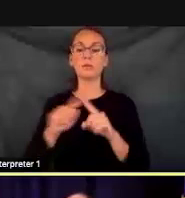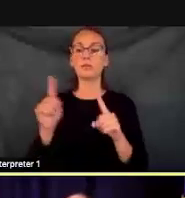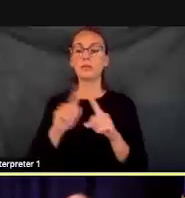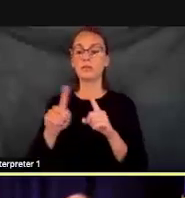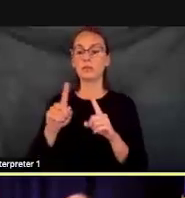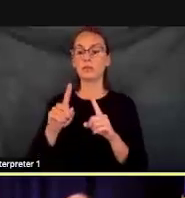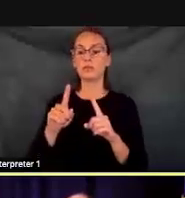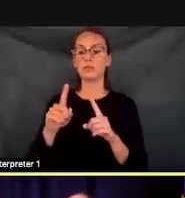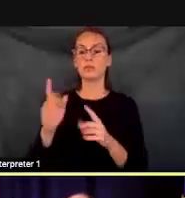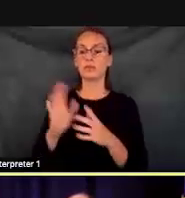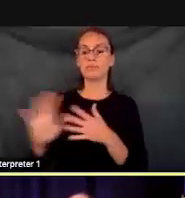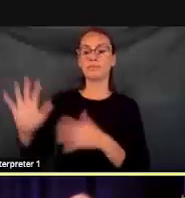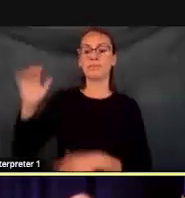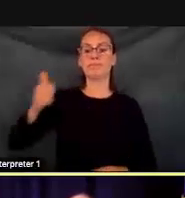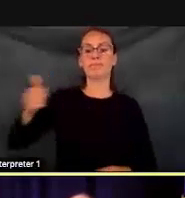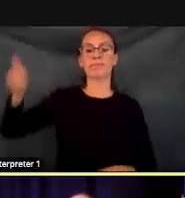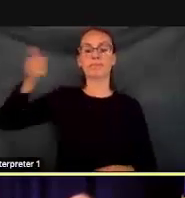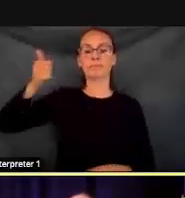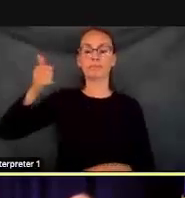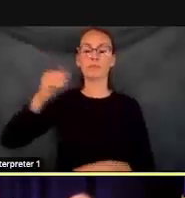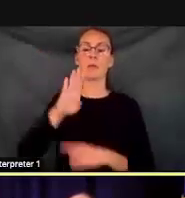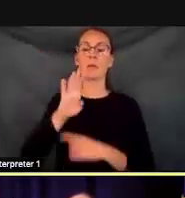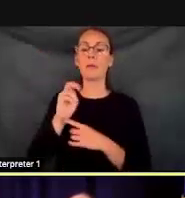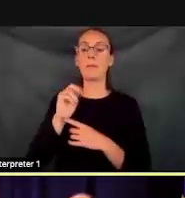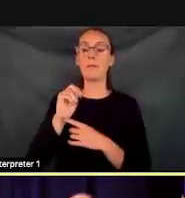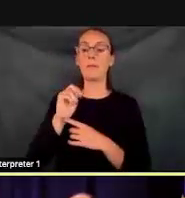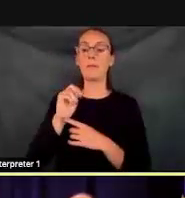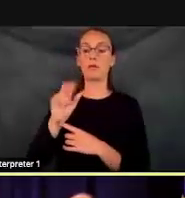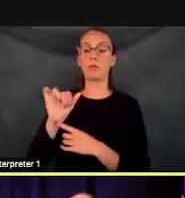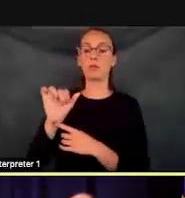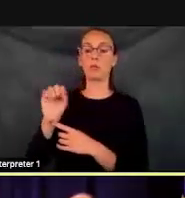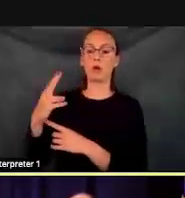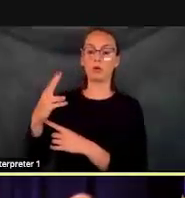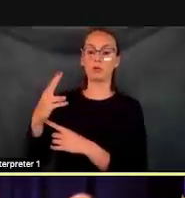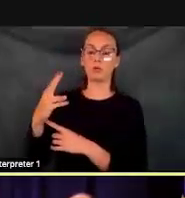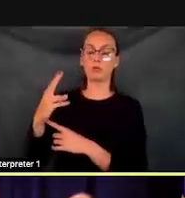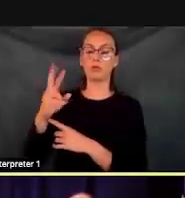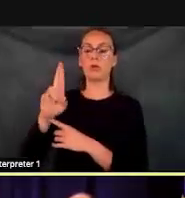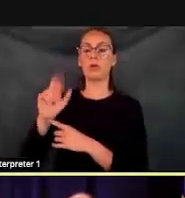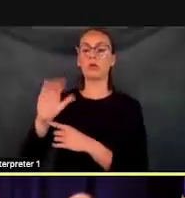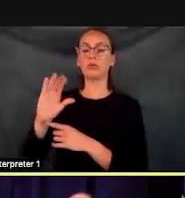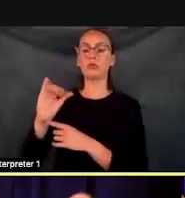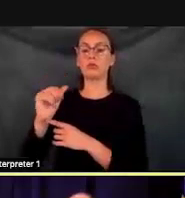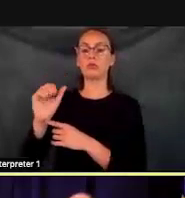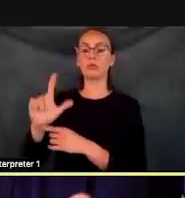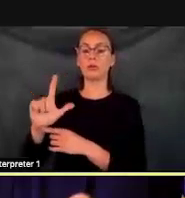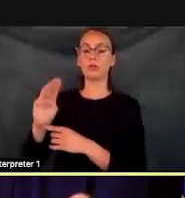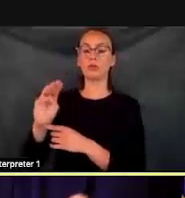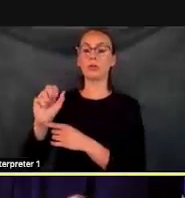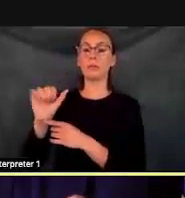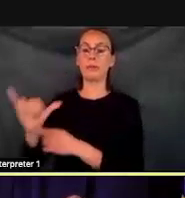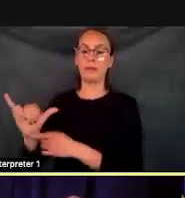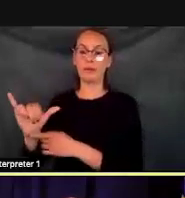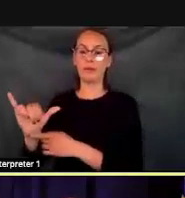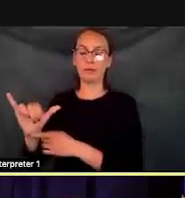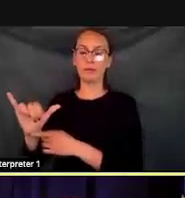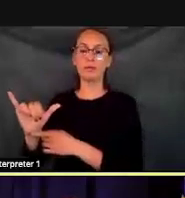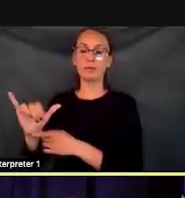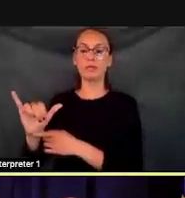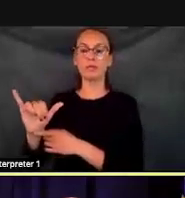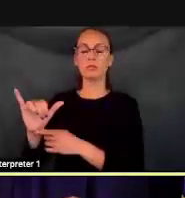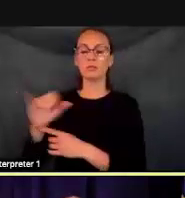representantes y oficiales elegidos, Ben Walsh, el alcalde de Syracuse, Rachel May, senadora para el